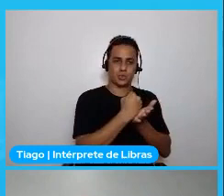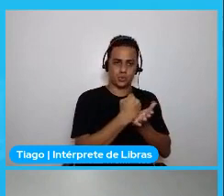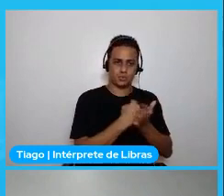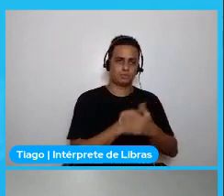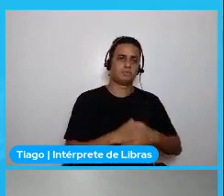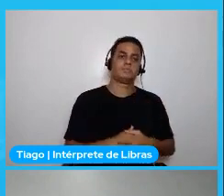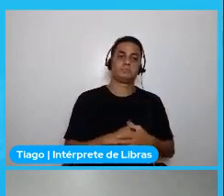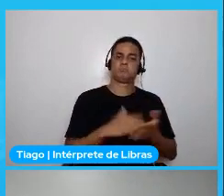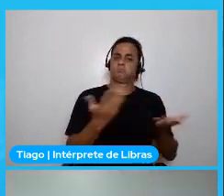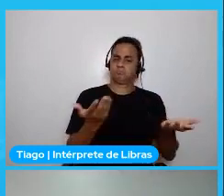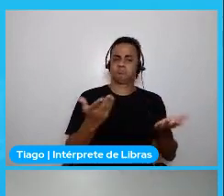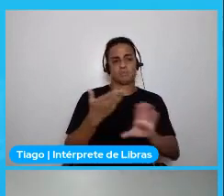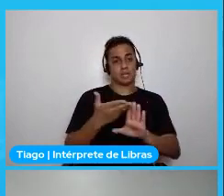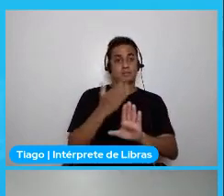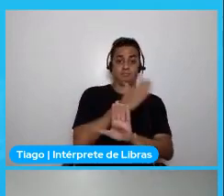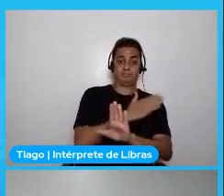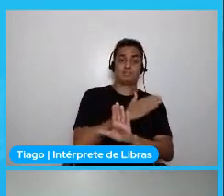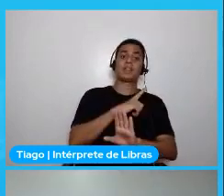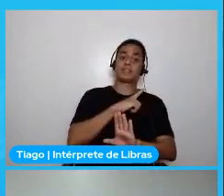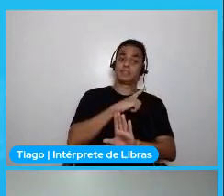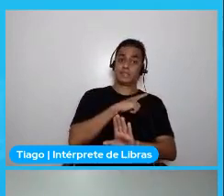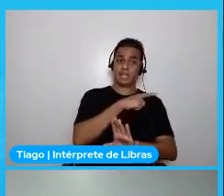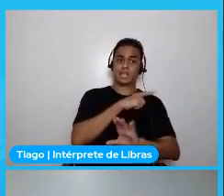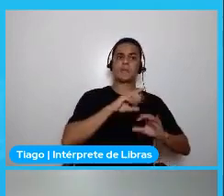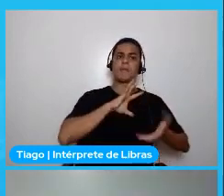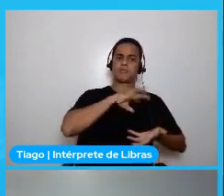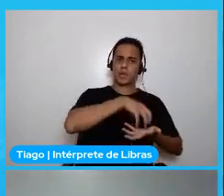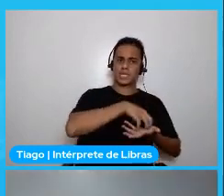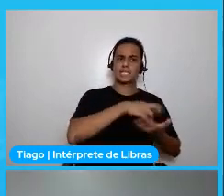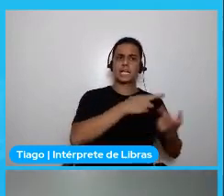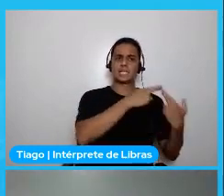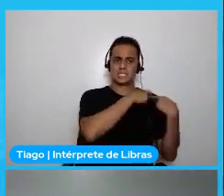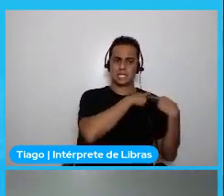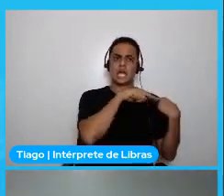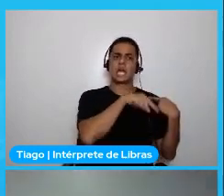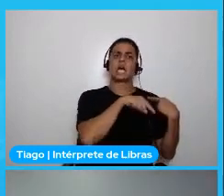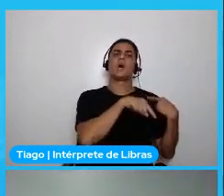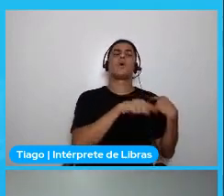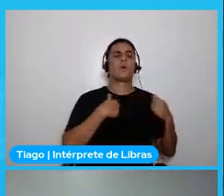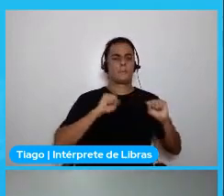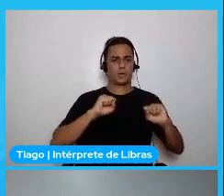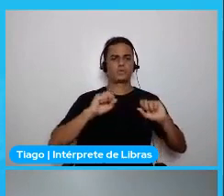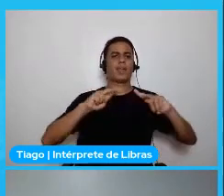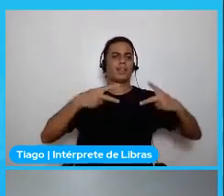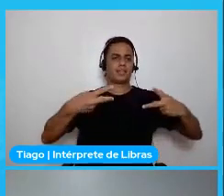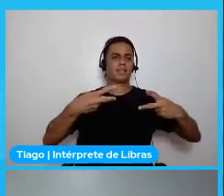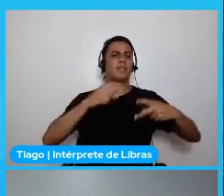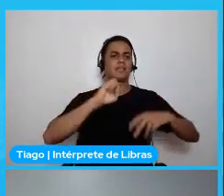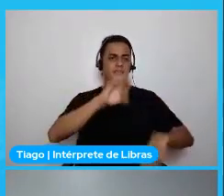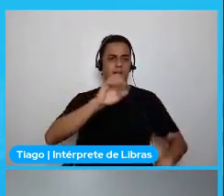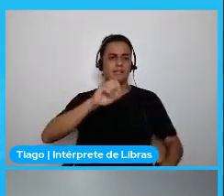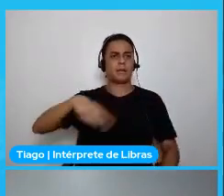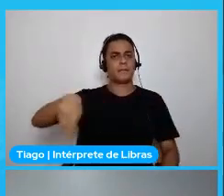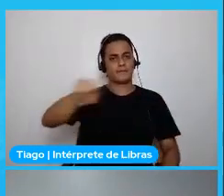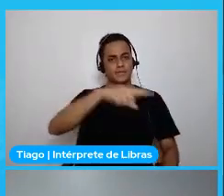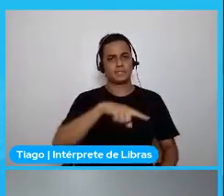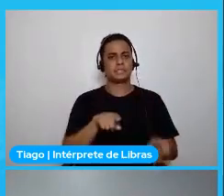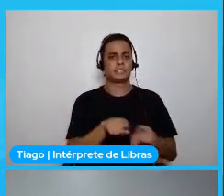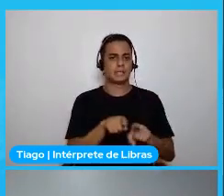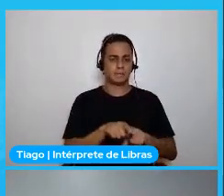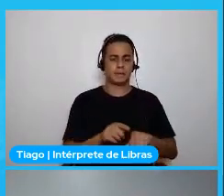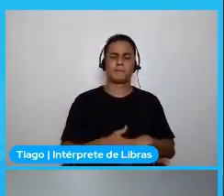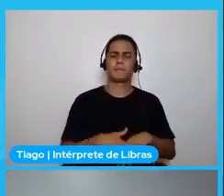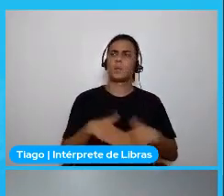detrás de todo esto de Open Contract, que también ya mismo les paso los links. ¿Cuál es su objetivo o